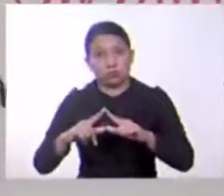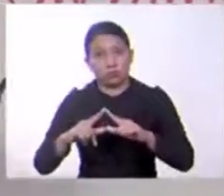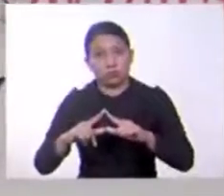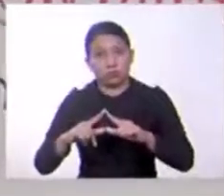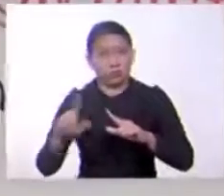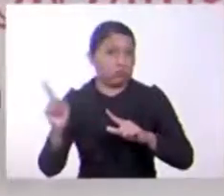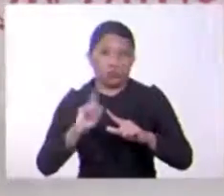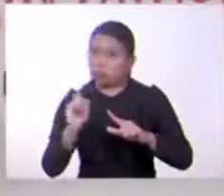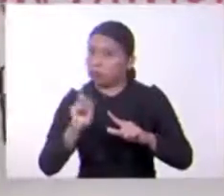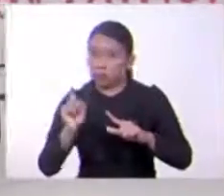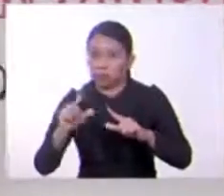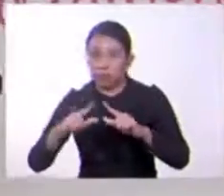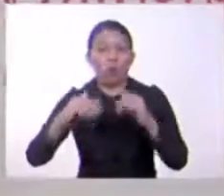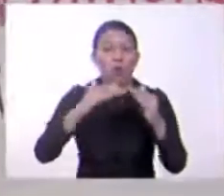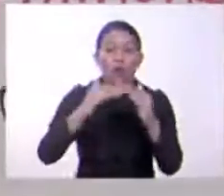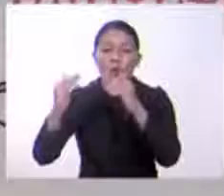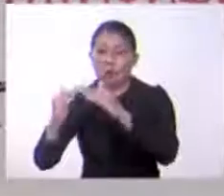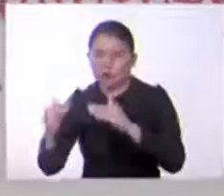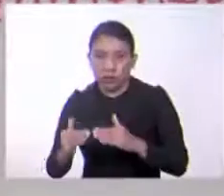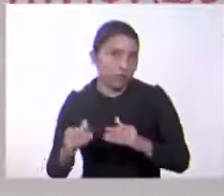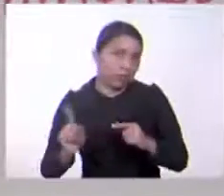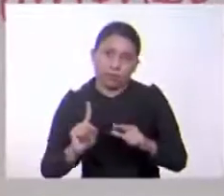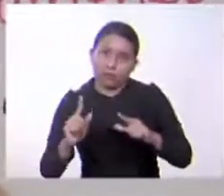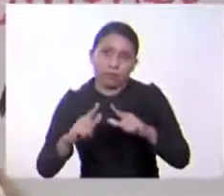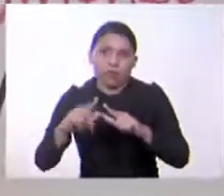no es Equilátero.